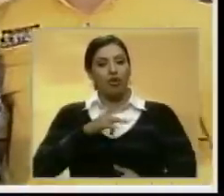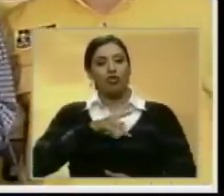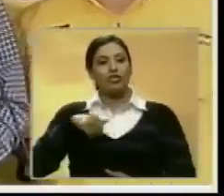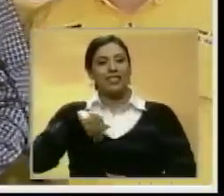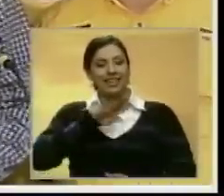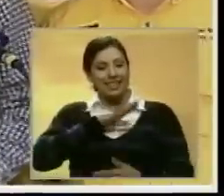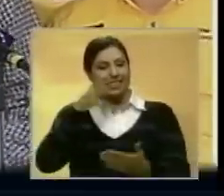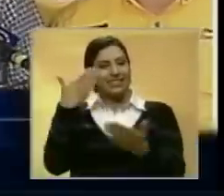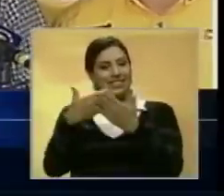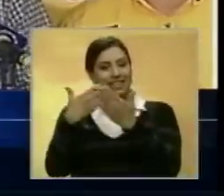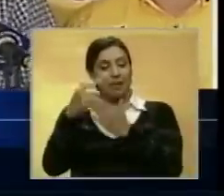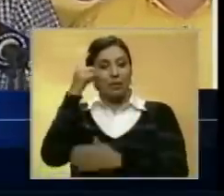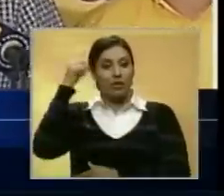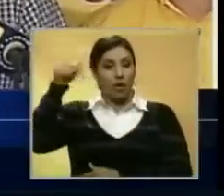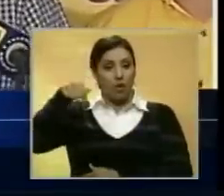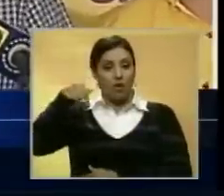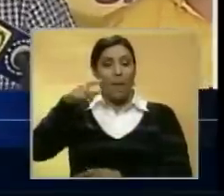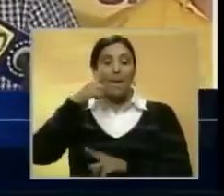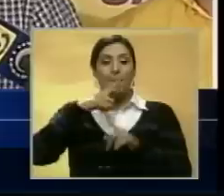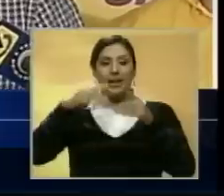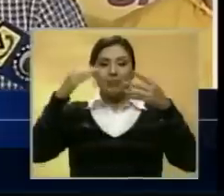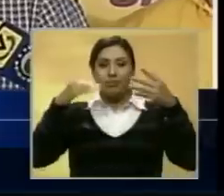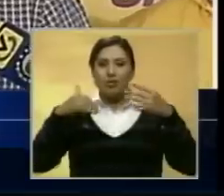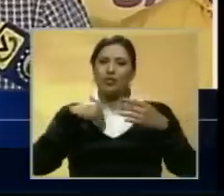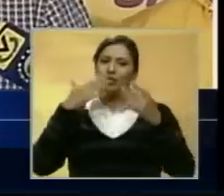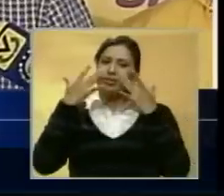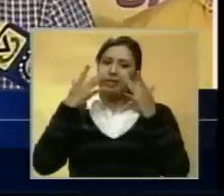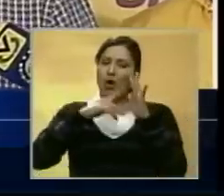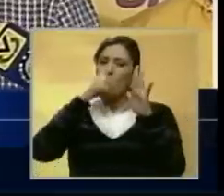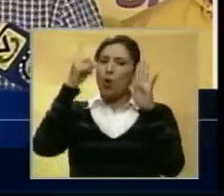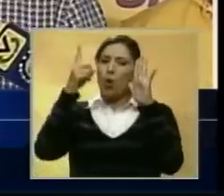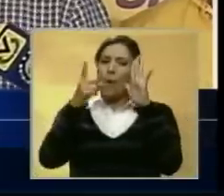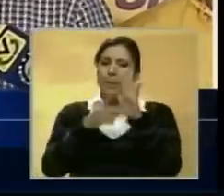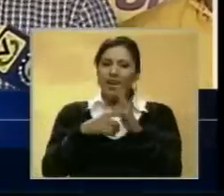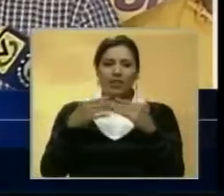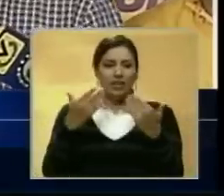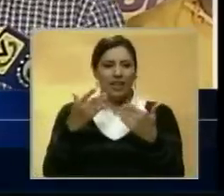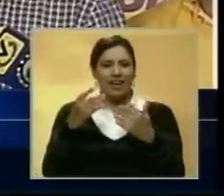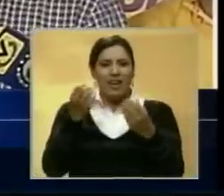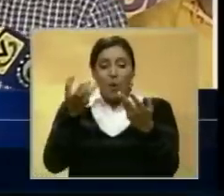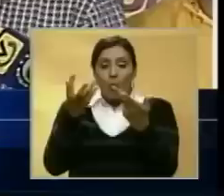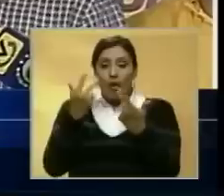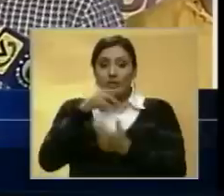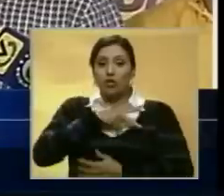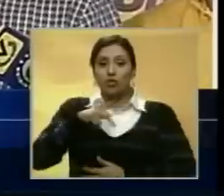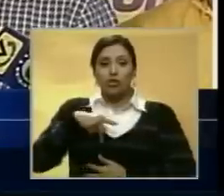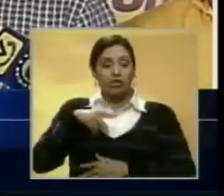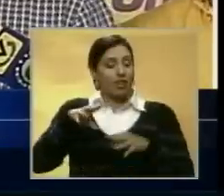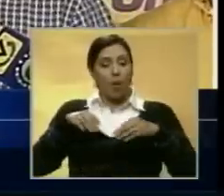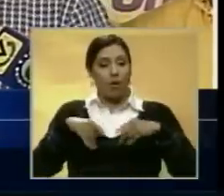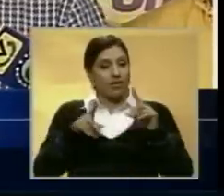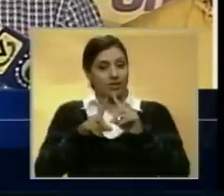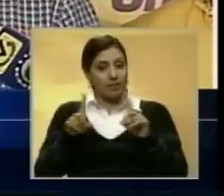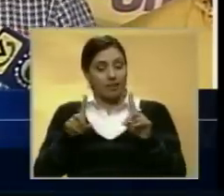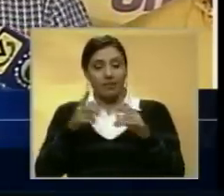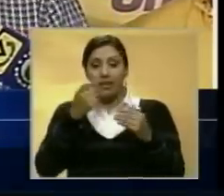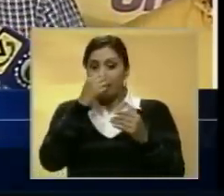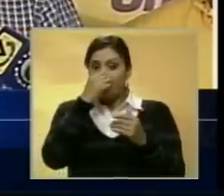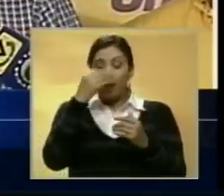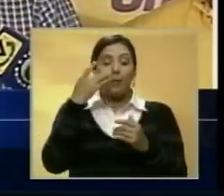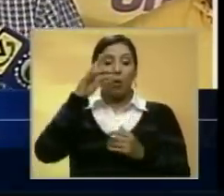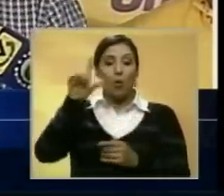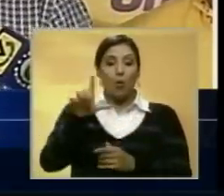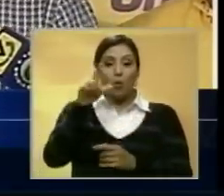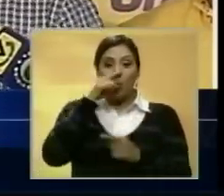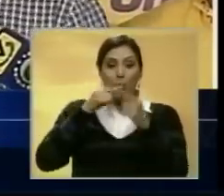unos testimonios el día de hoy. Pero una cifra que nos llama absolutamente la atención, un dato que para nosotros es inaceptable, es que para julio del